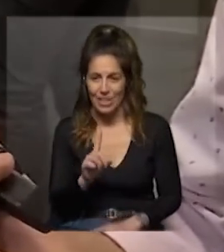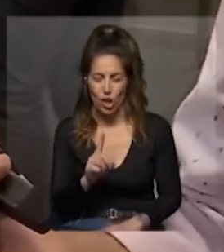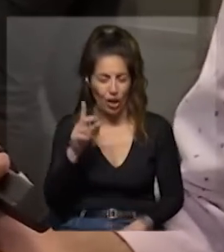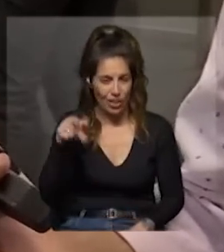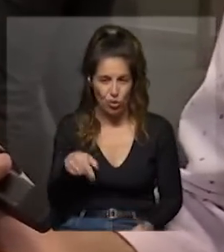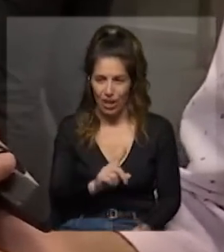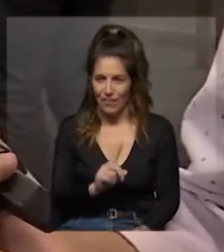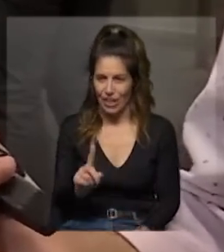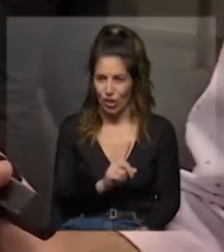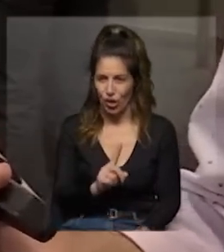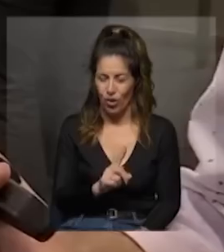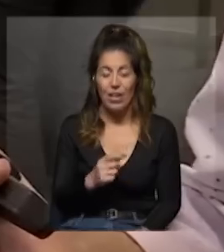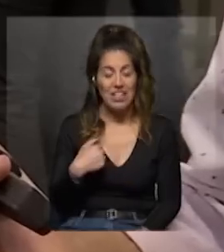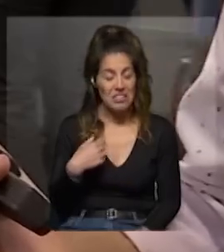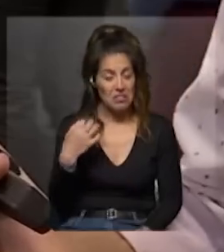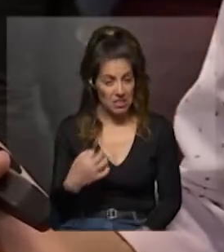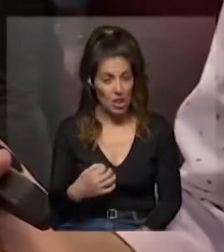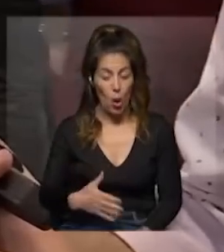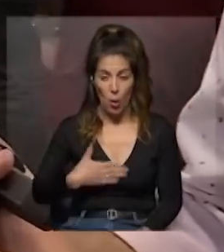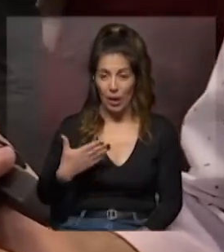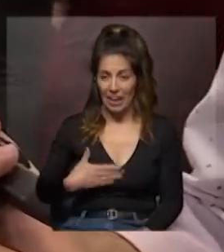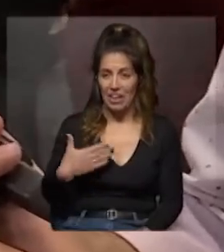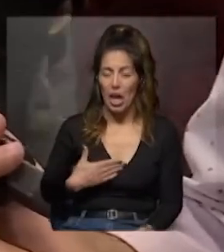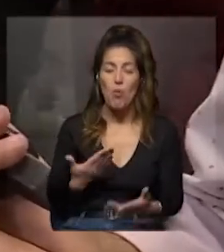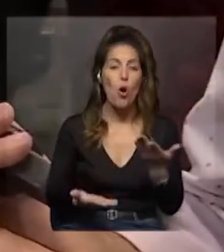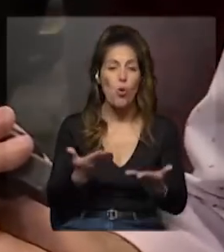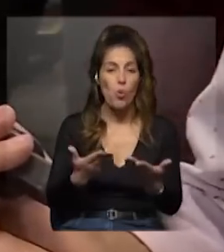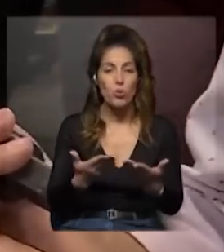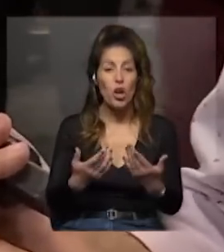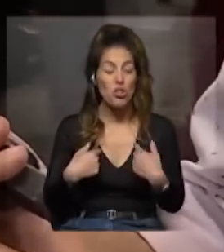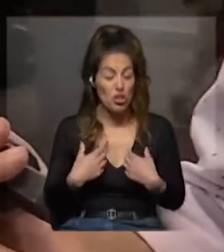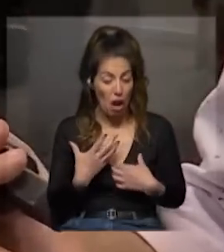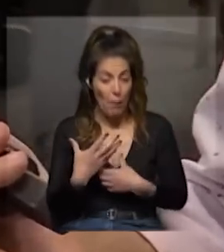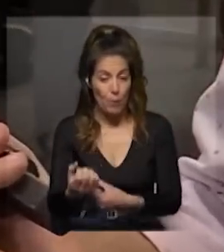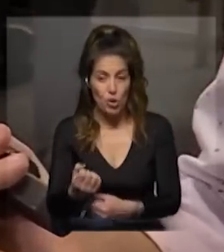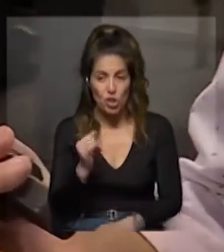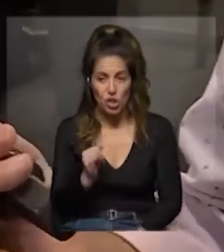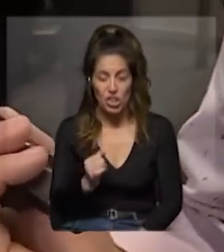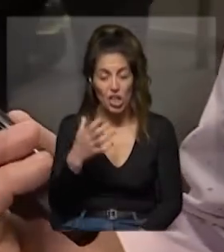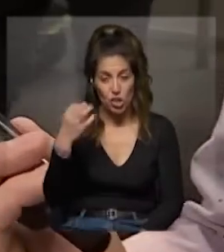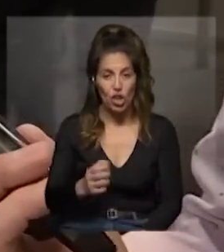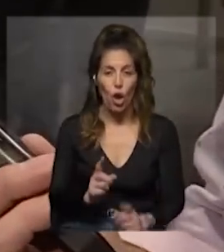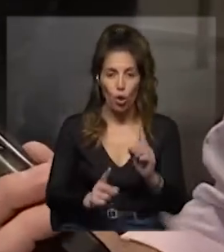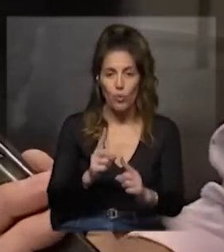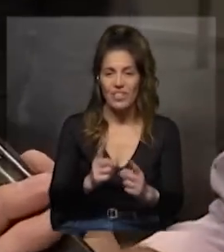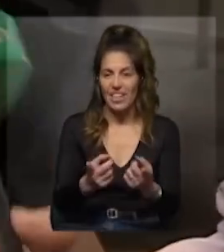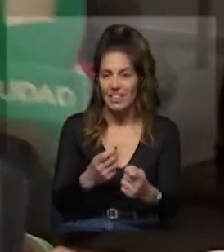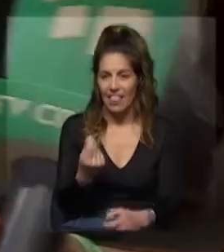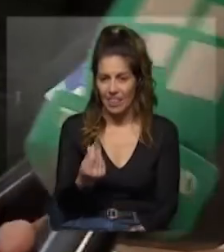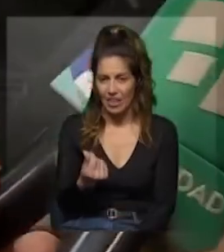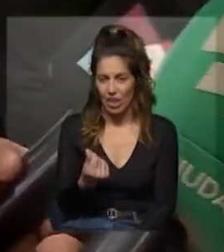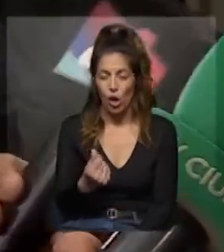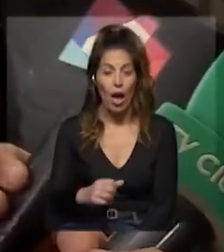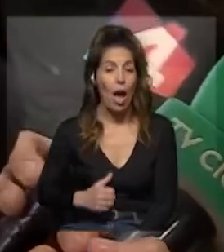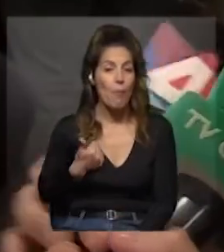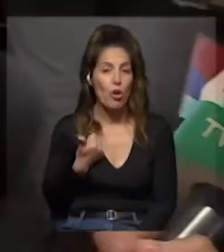razonable así que me parece un reclamo justo y que yo al que yo adhiero yo creo que la universidad tiene que tener recursos aprovecho la pregunta